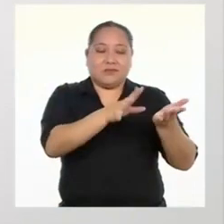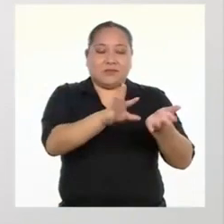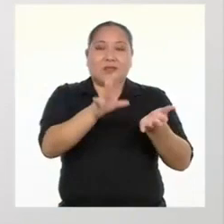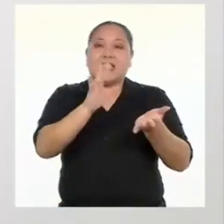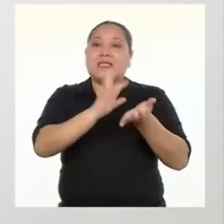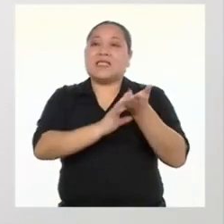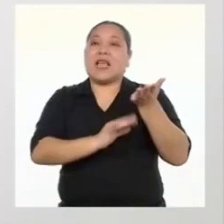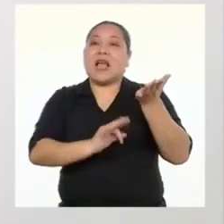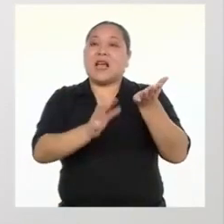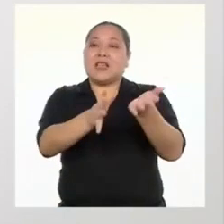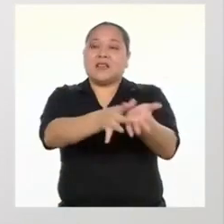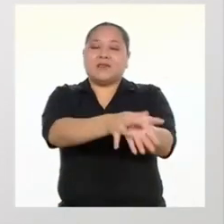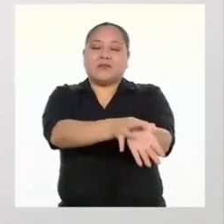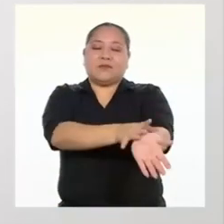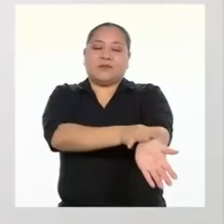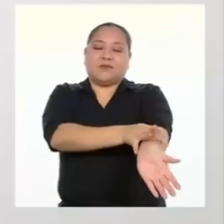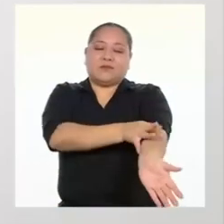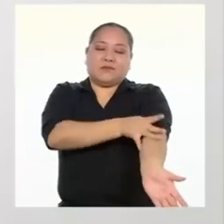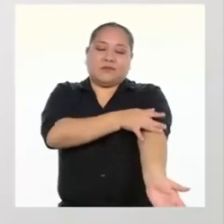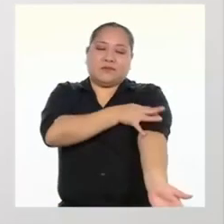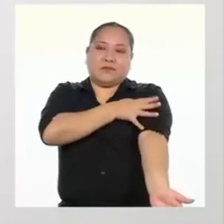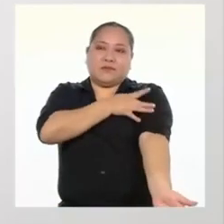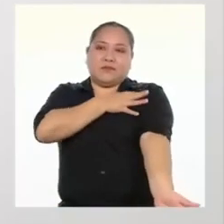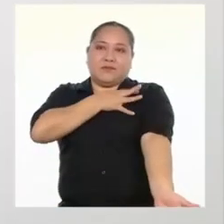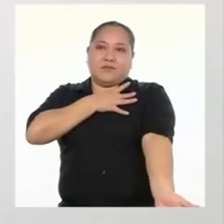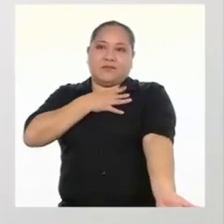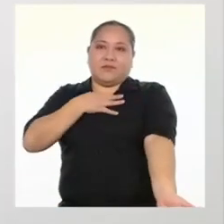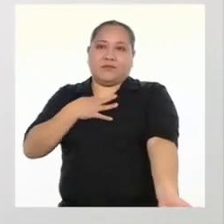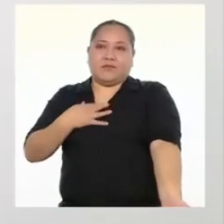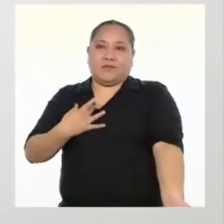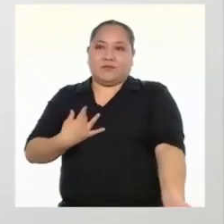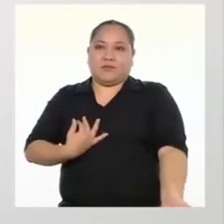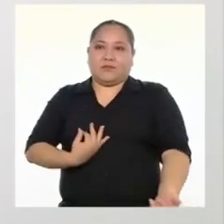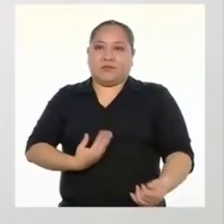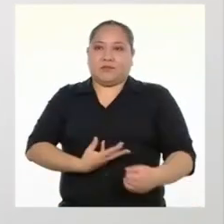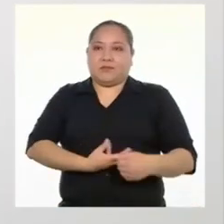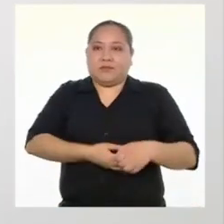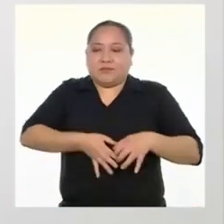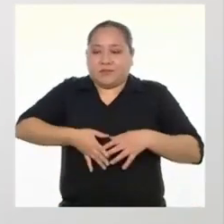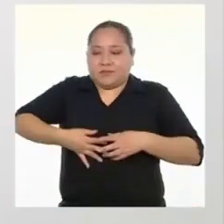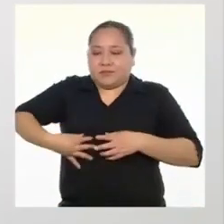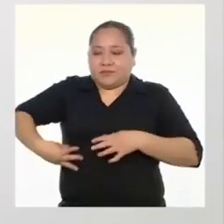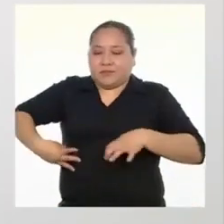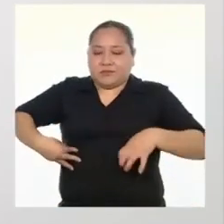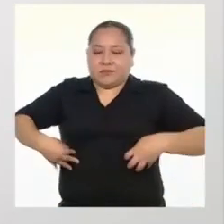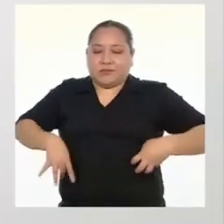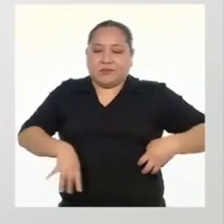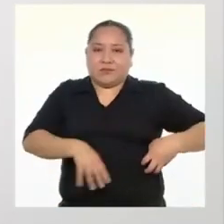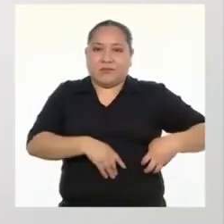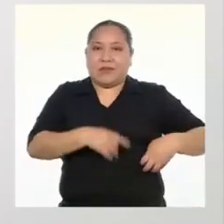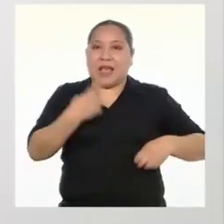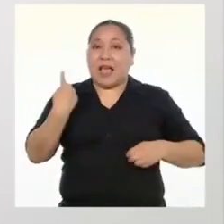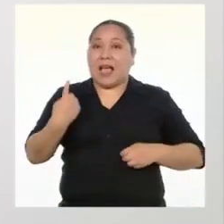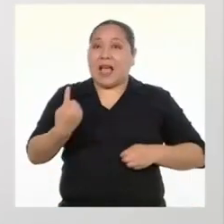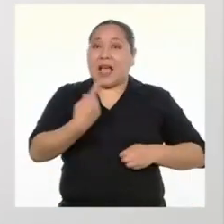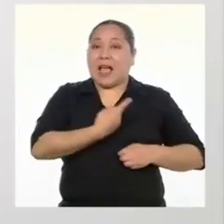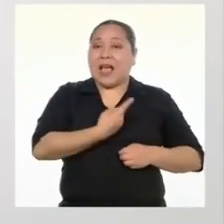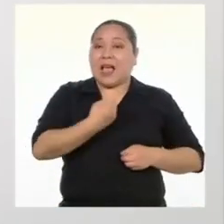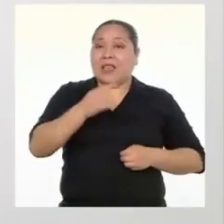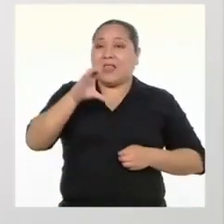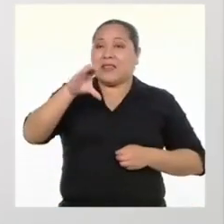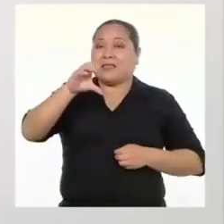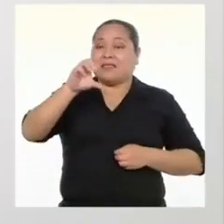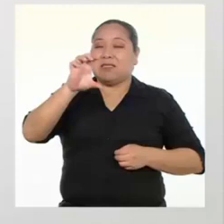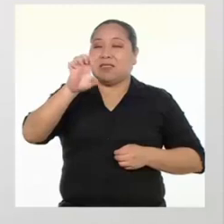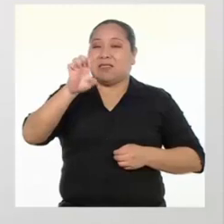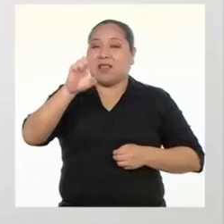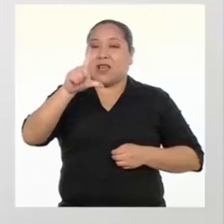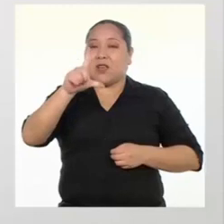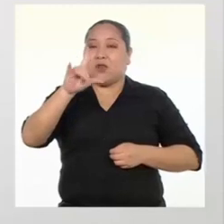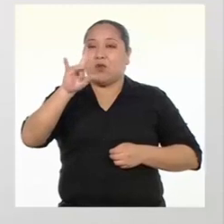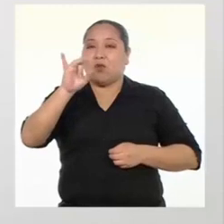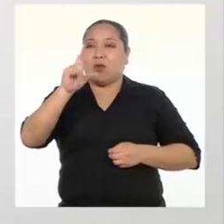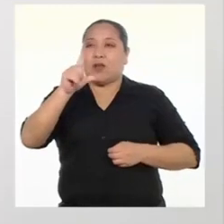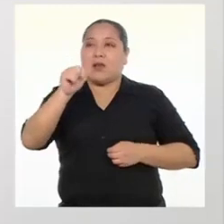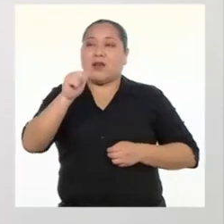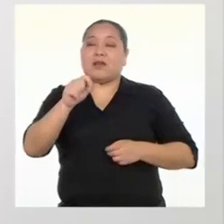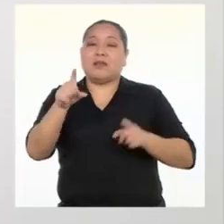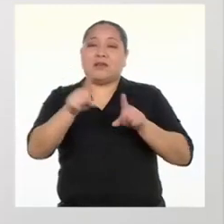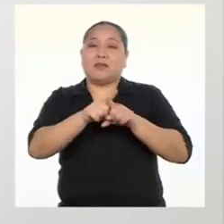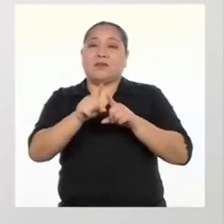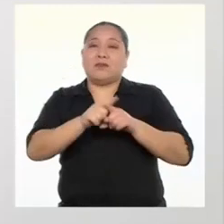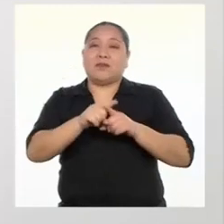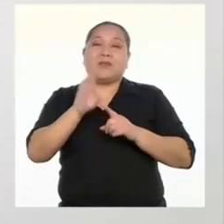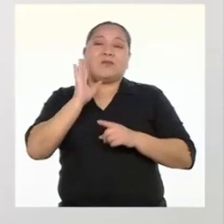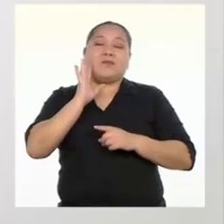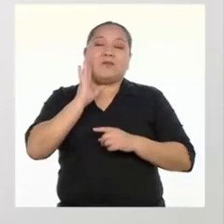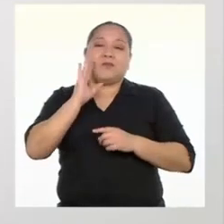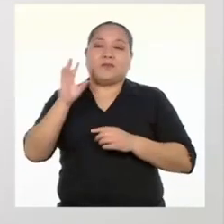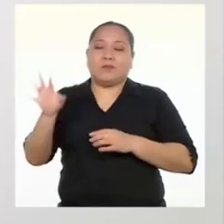organismo. Lleva los nutrientes creados en la digestión a cada una de las células de nuestro cuerpo y también transporta las sustancias